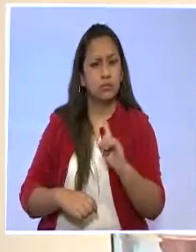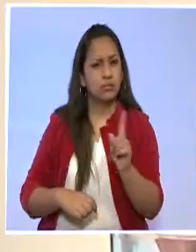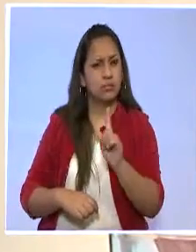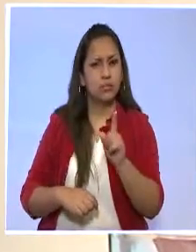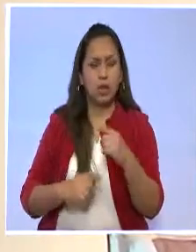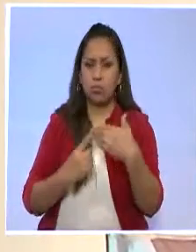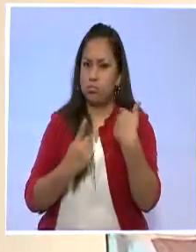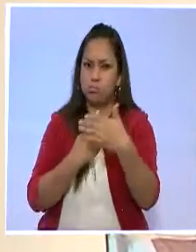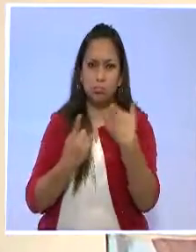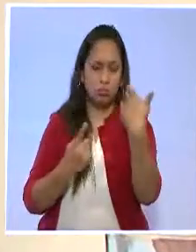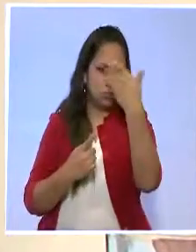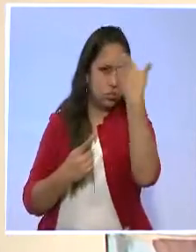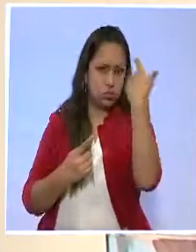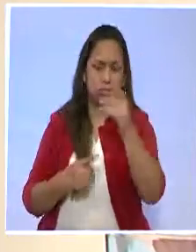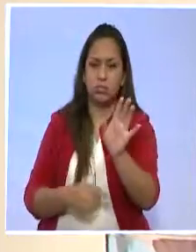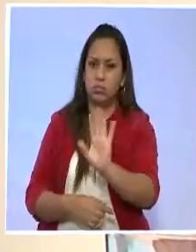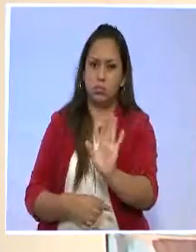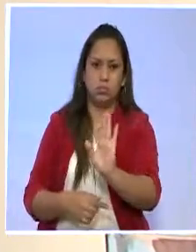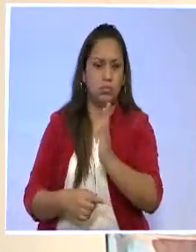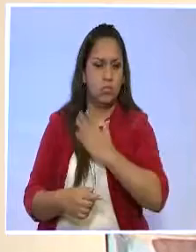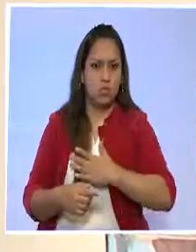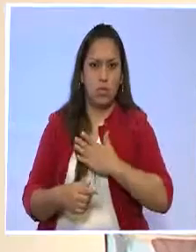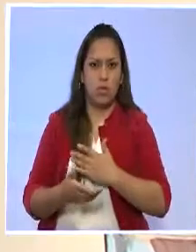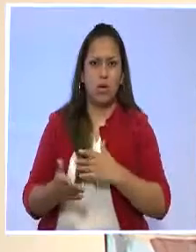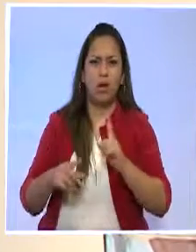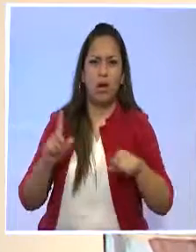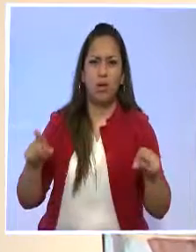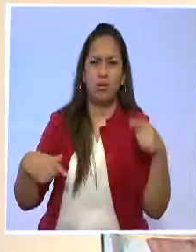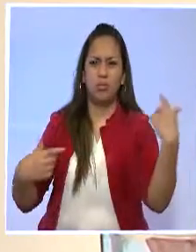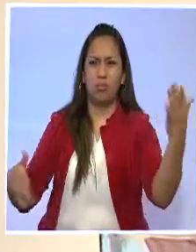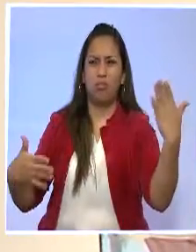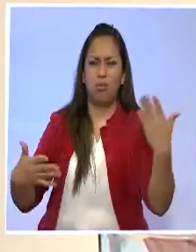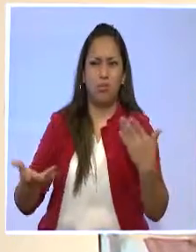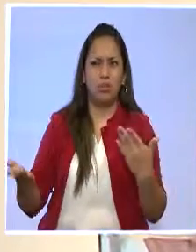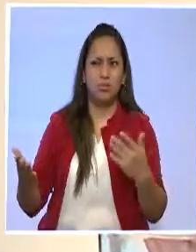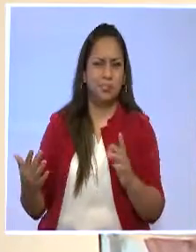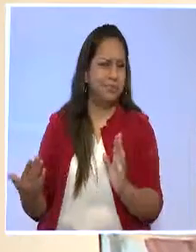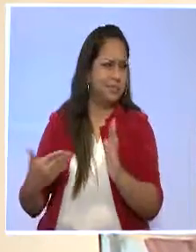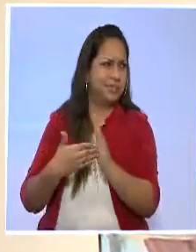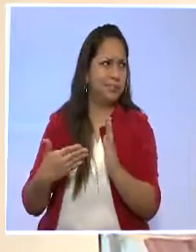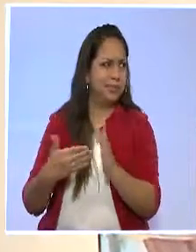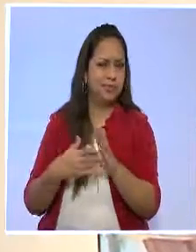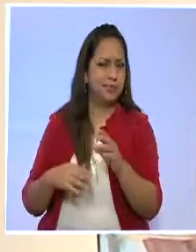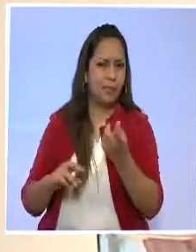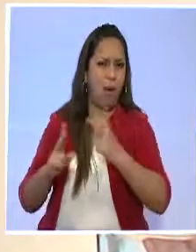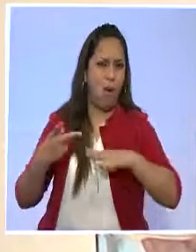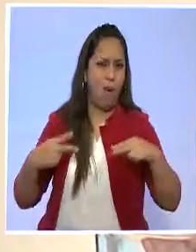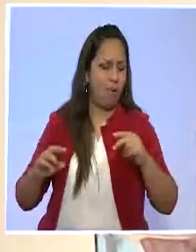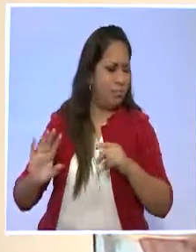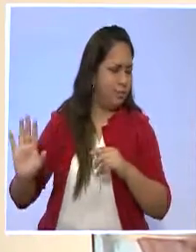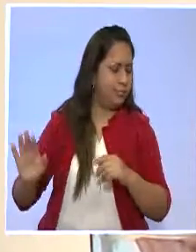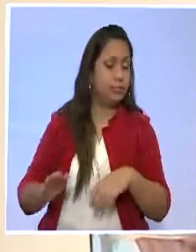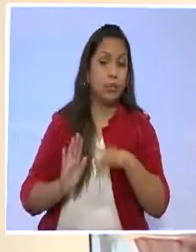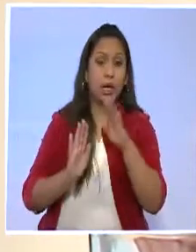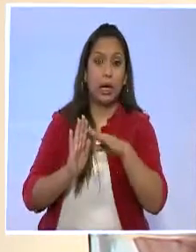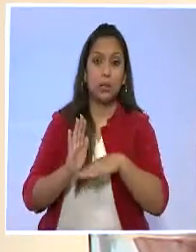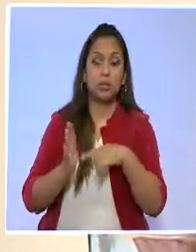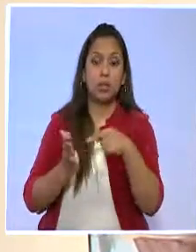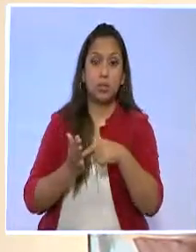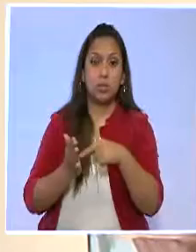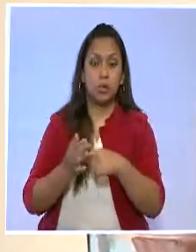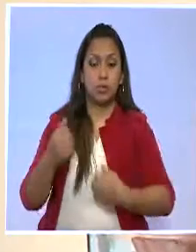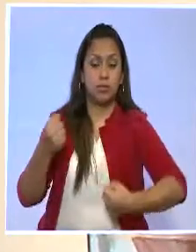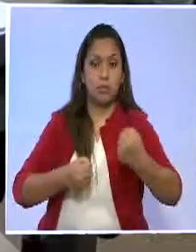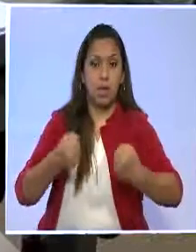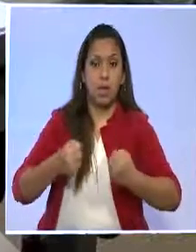dejemos engañar muchos de los politiqueros están usando esta medida de la reducción de los montos para importación de